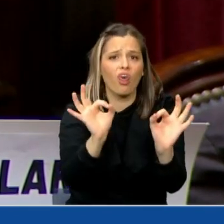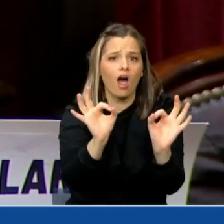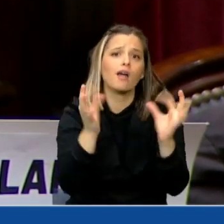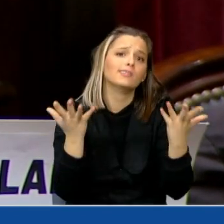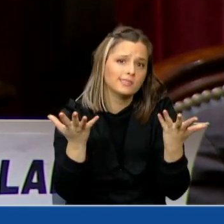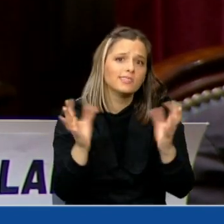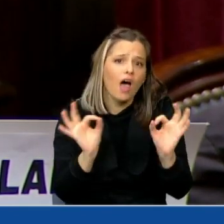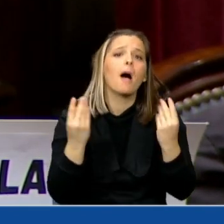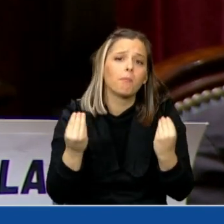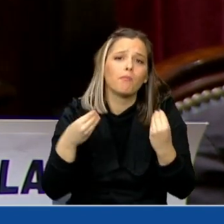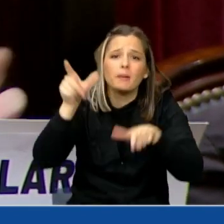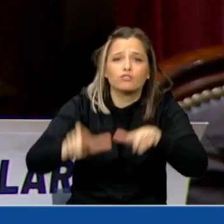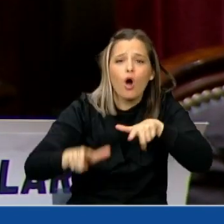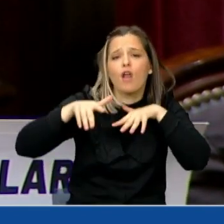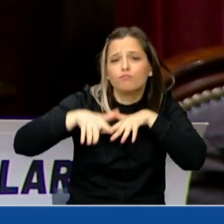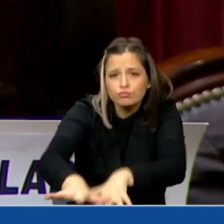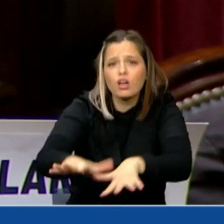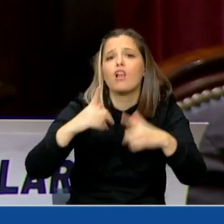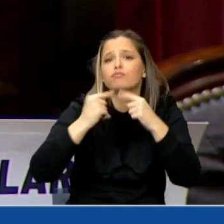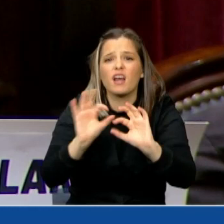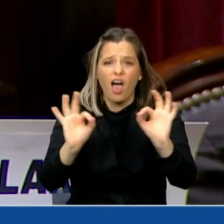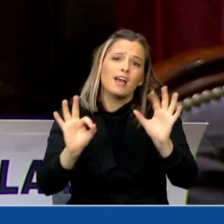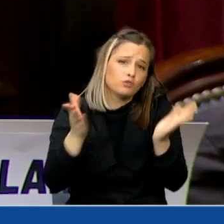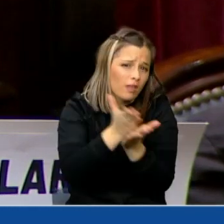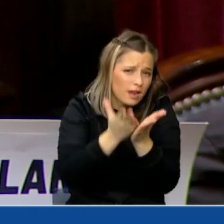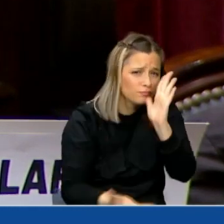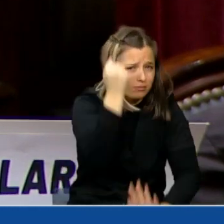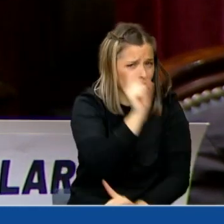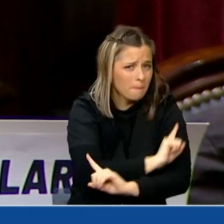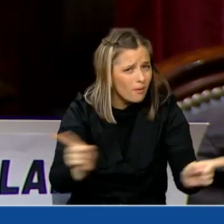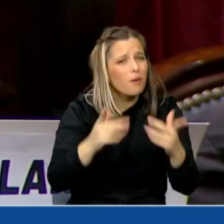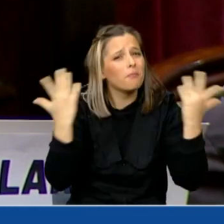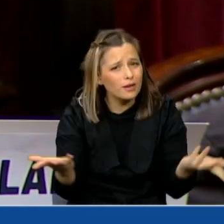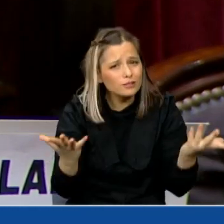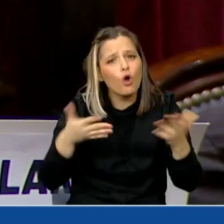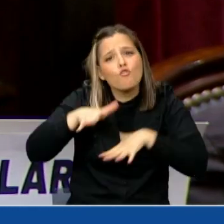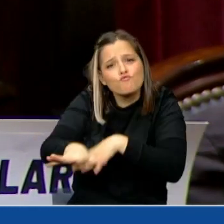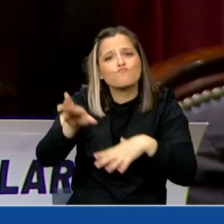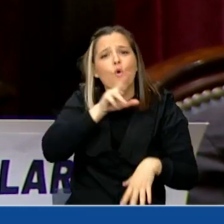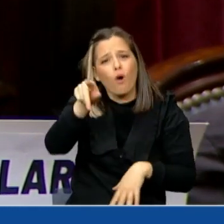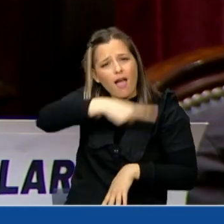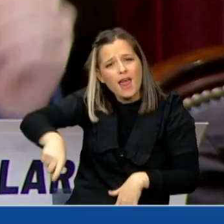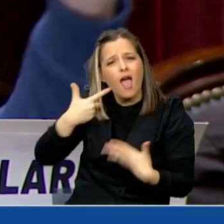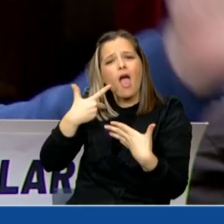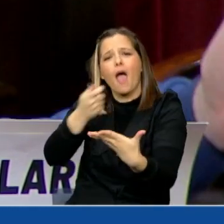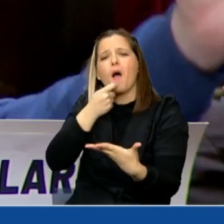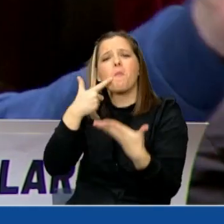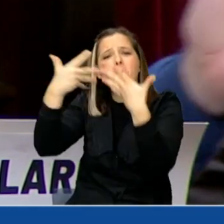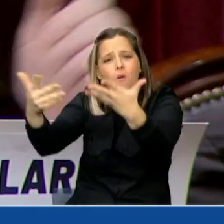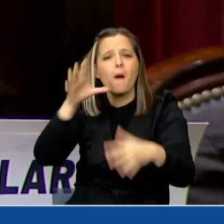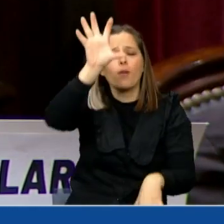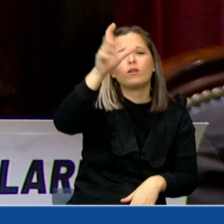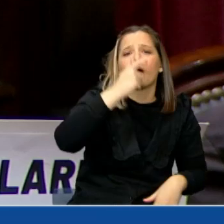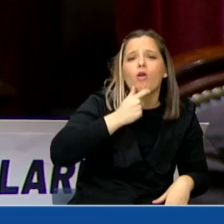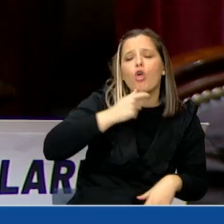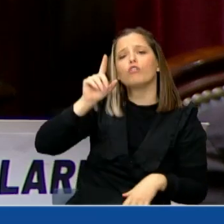a las calles, si no se organizaban las mujeres, que son un gran ejemplo para todo el mundo. Además, las luchas socioambientales como en Mendoza y en